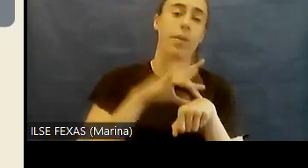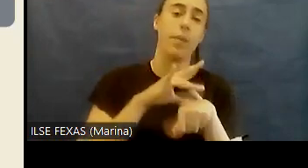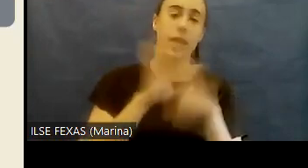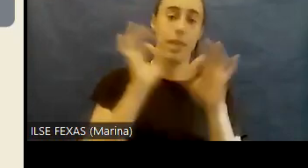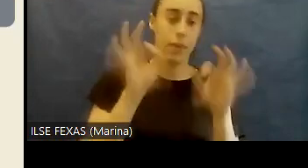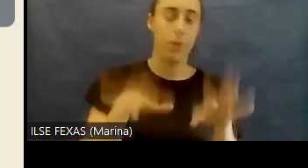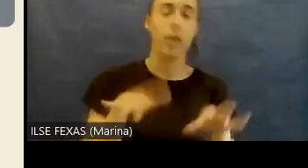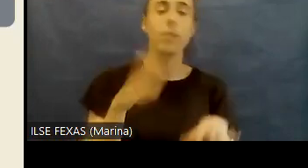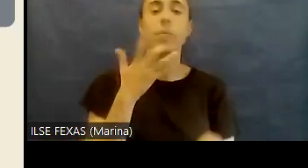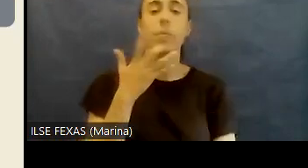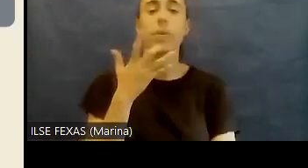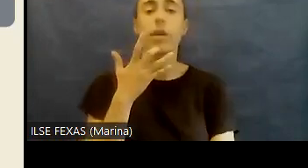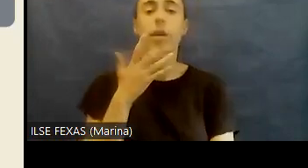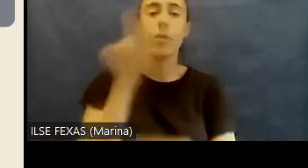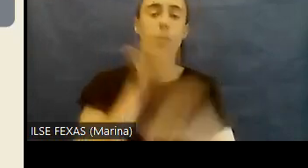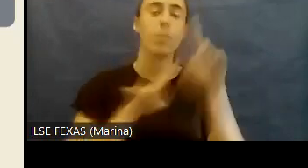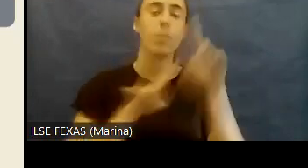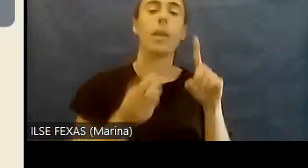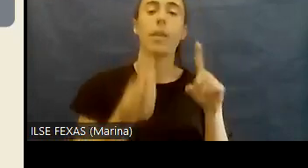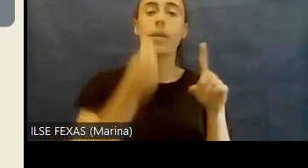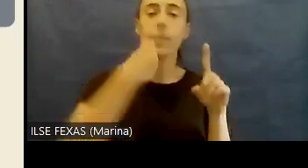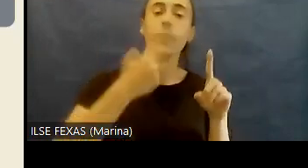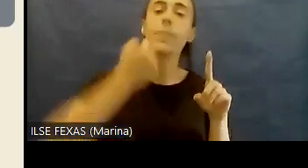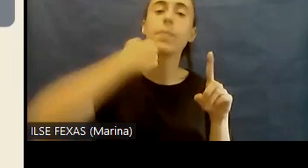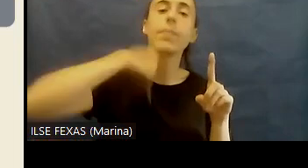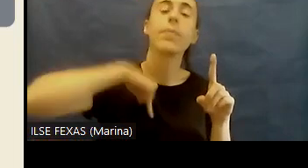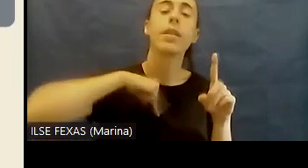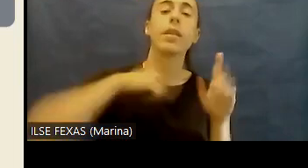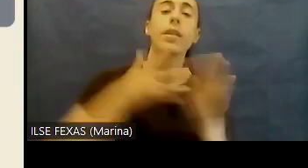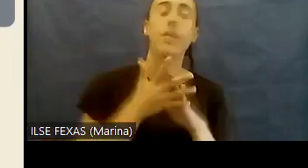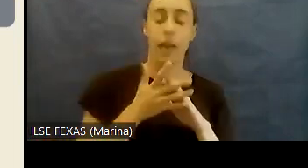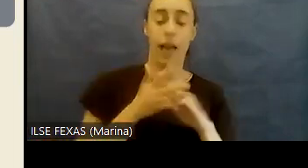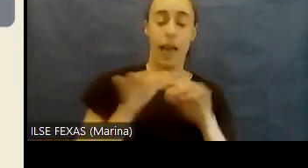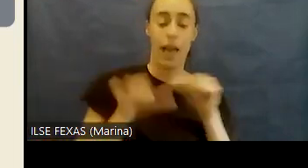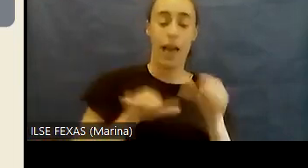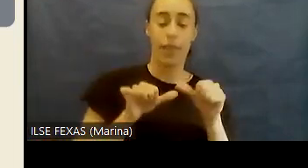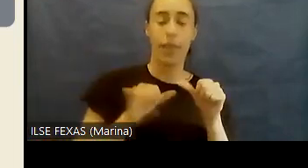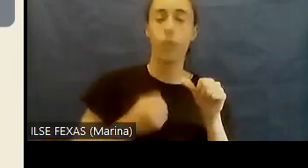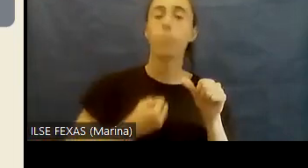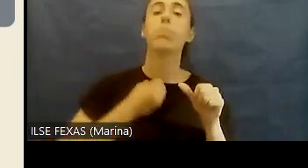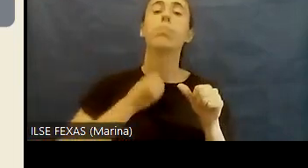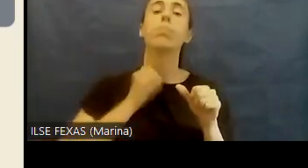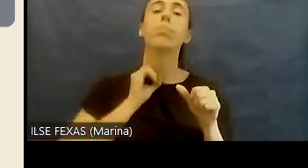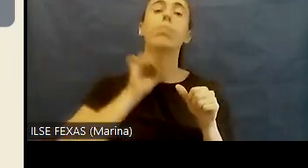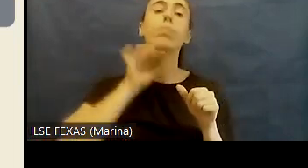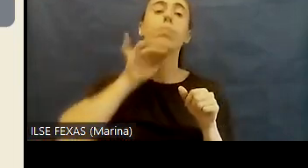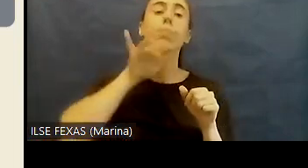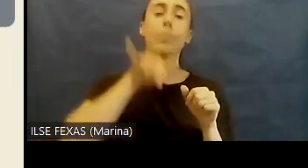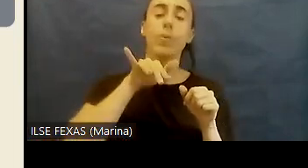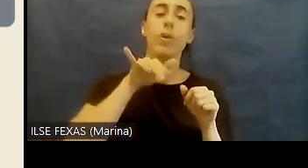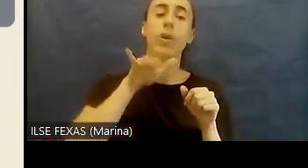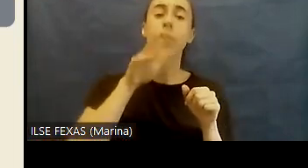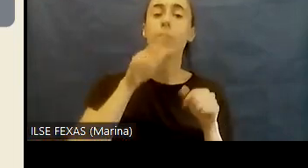un reflujo gastroesofágico, un ácido que refluye desde el estómago hacia el esófago, recordar que la mucosa del esófago no